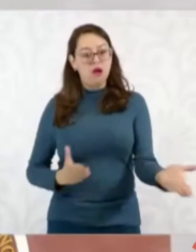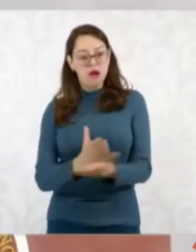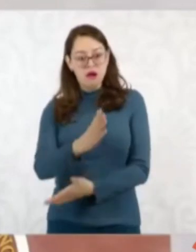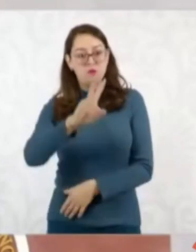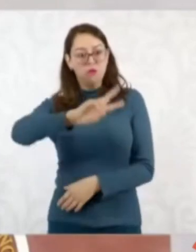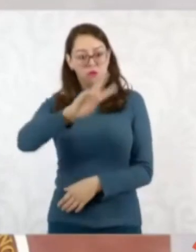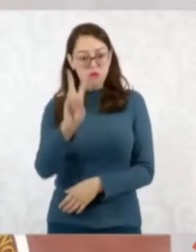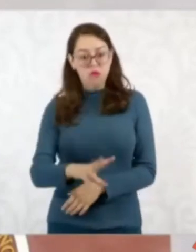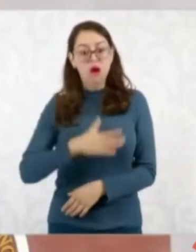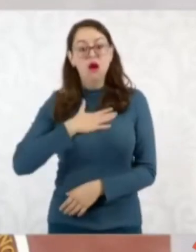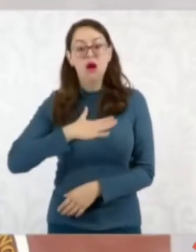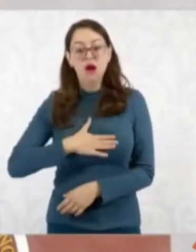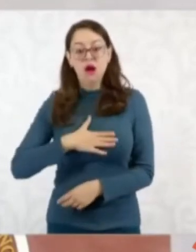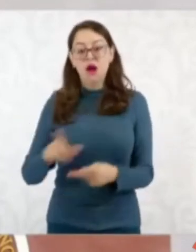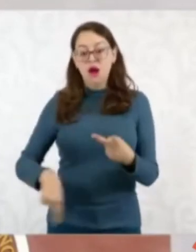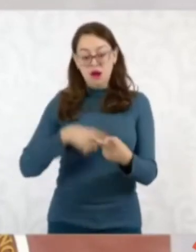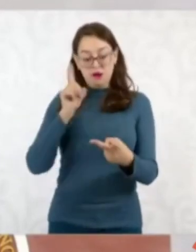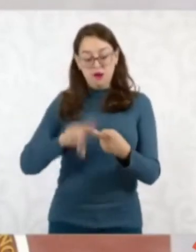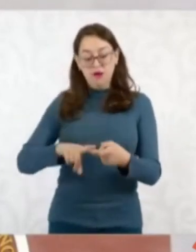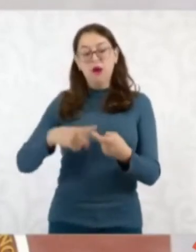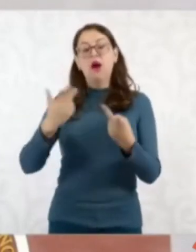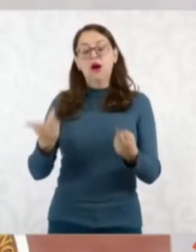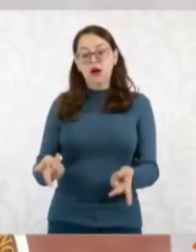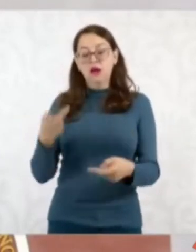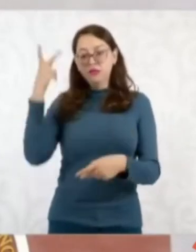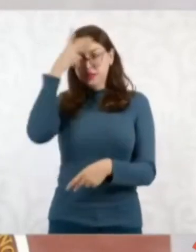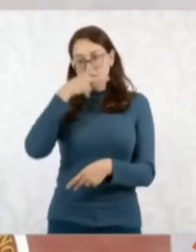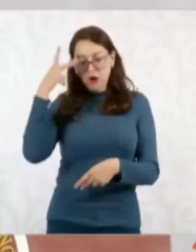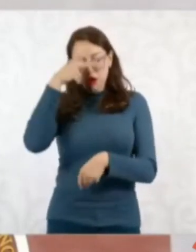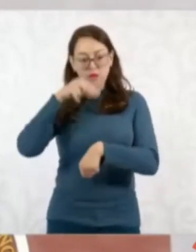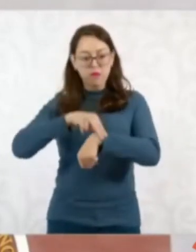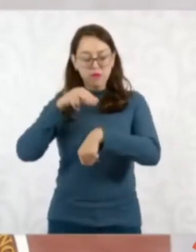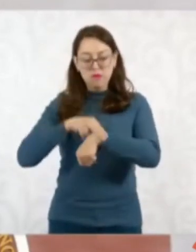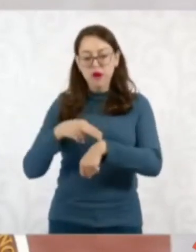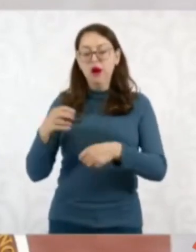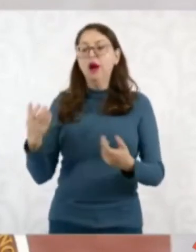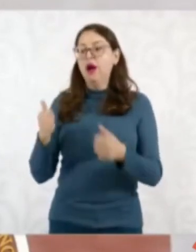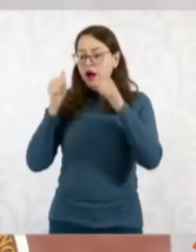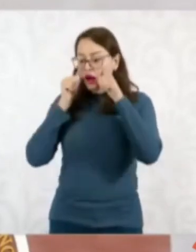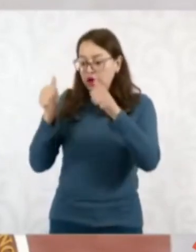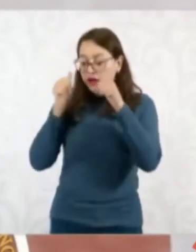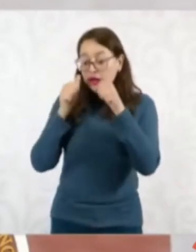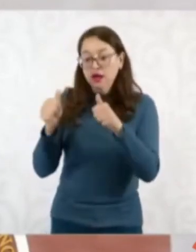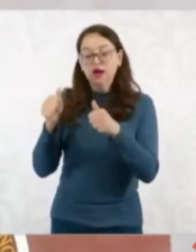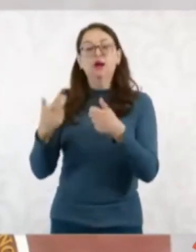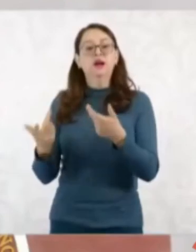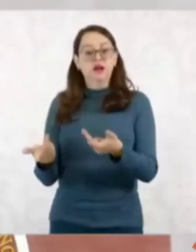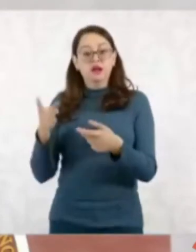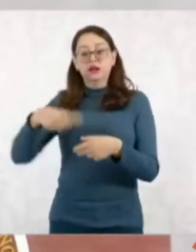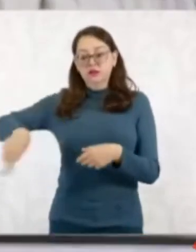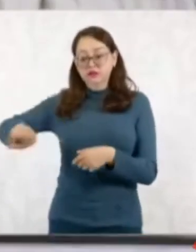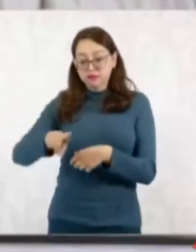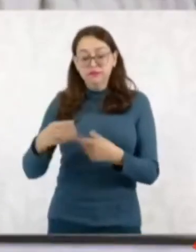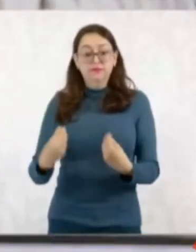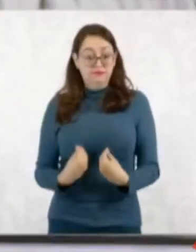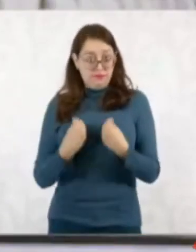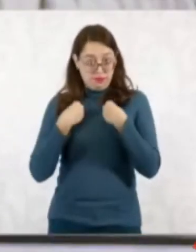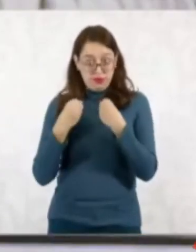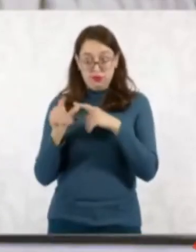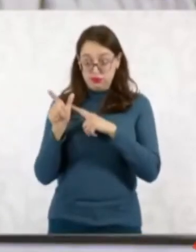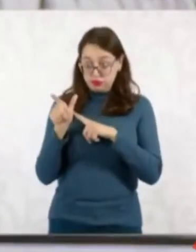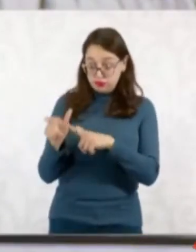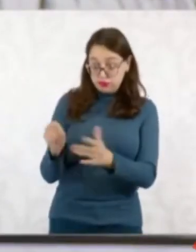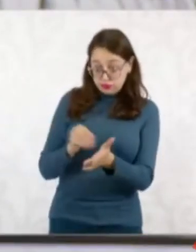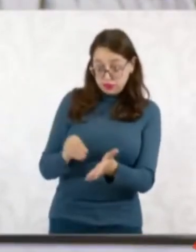la atención médica y psicológica de urgencia para las sobrevivientes y las víctimas indirectas, que en este caso